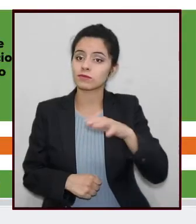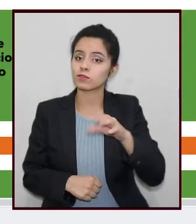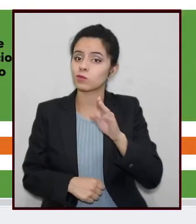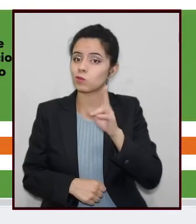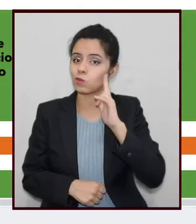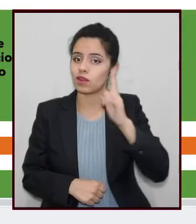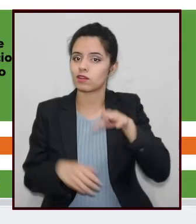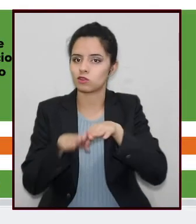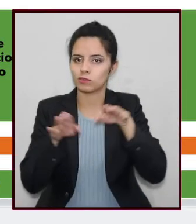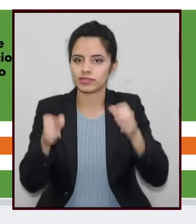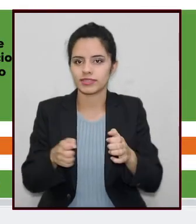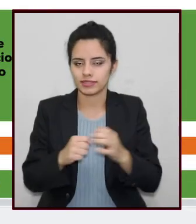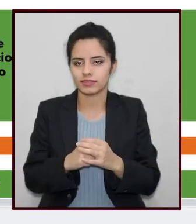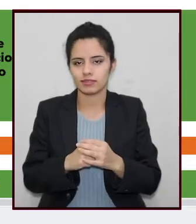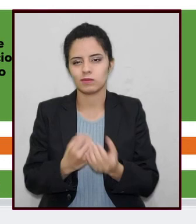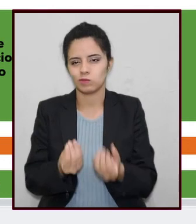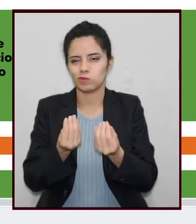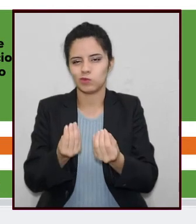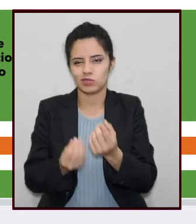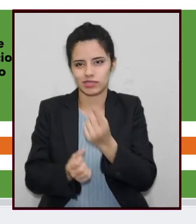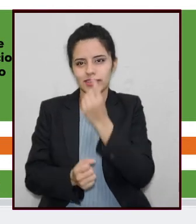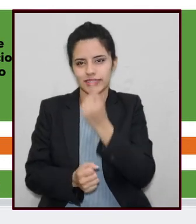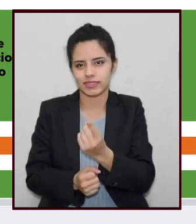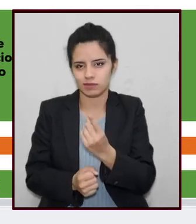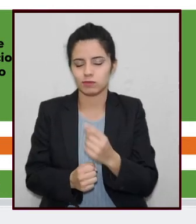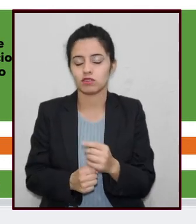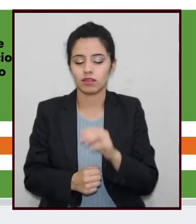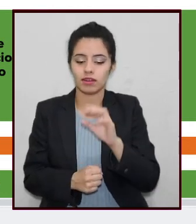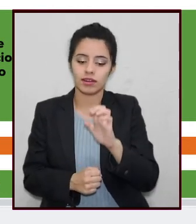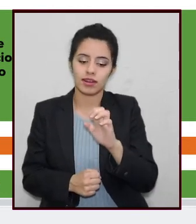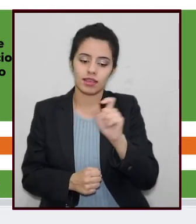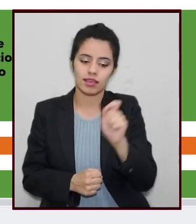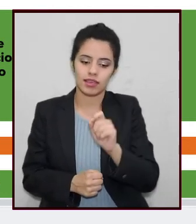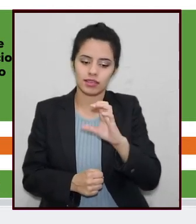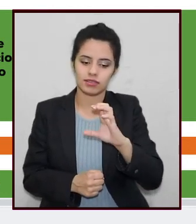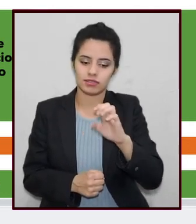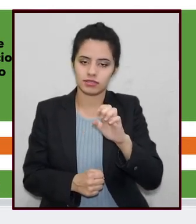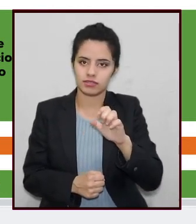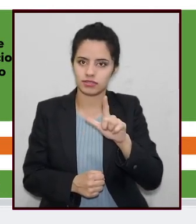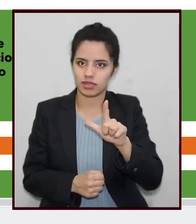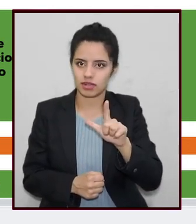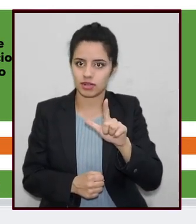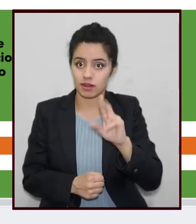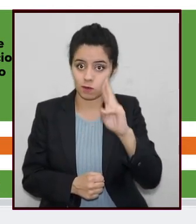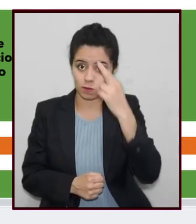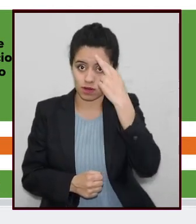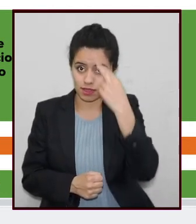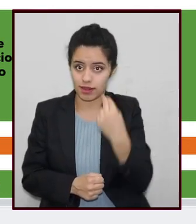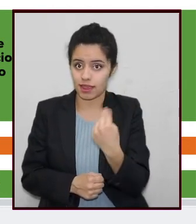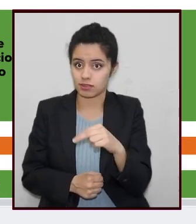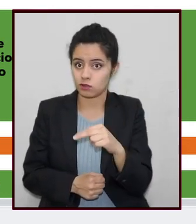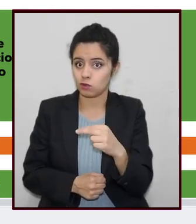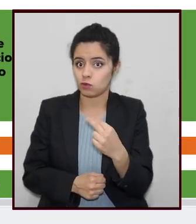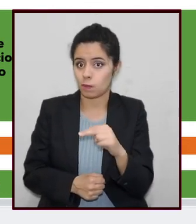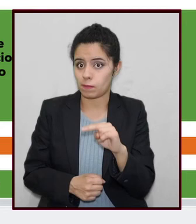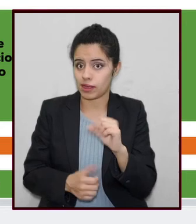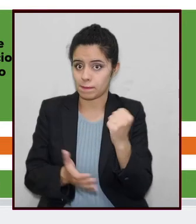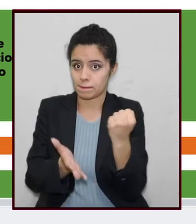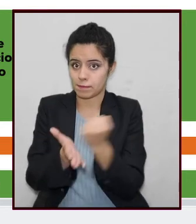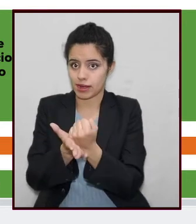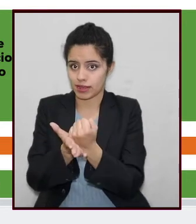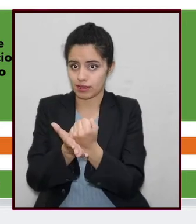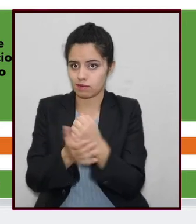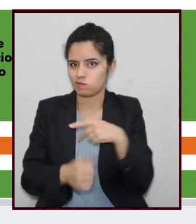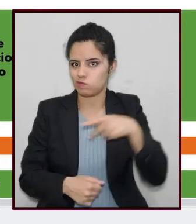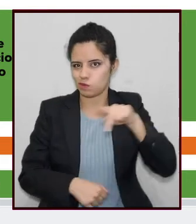¿Qué tal? ¿Cómo están? Coloquialmente muchos decimos o muchos dicen un Excel, pero recordemos, Excel es una marca de Microsoft, es